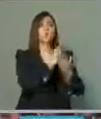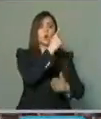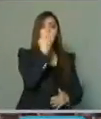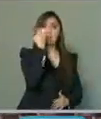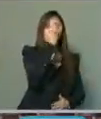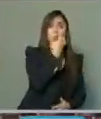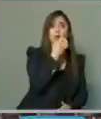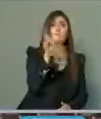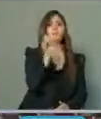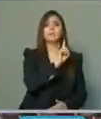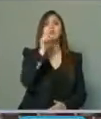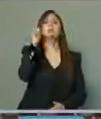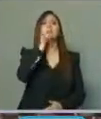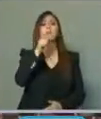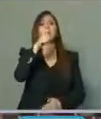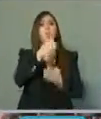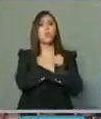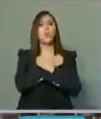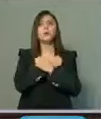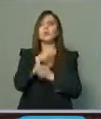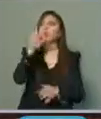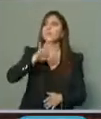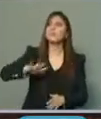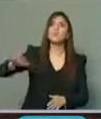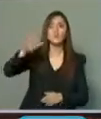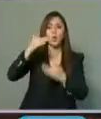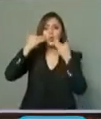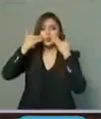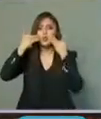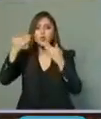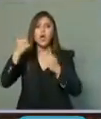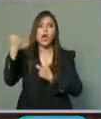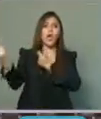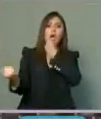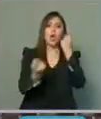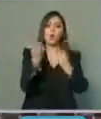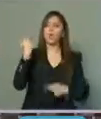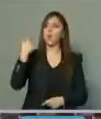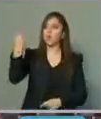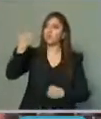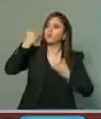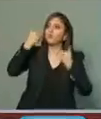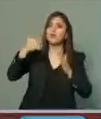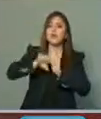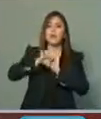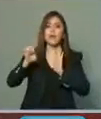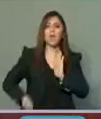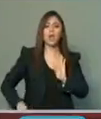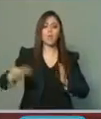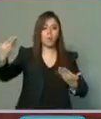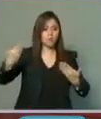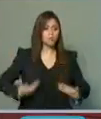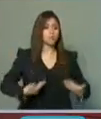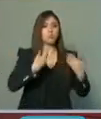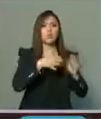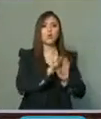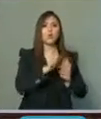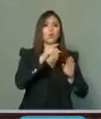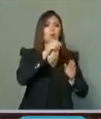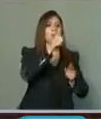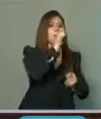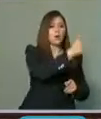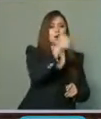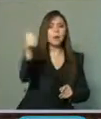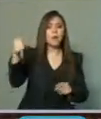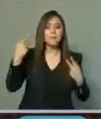ciudad. Todo el tiempo estamos siendo ejemplo, todo el tiempo unos a otros nos estamos enseñando y la educación empieza también en los